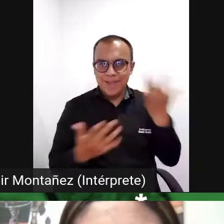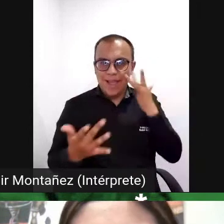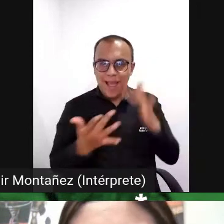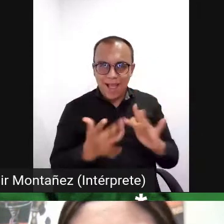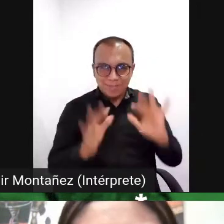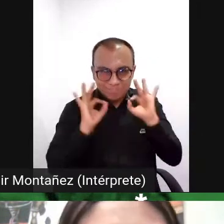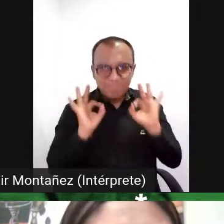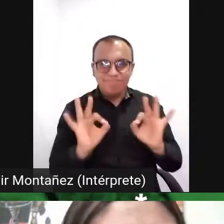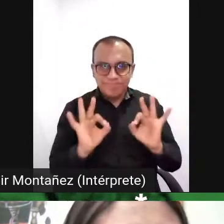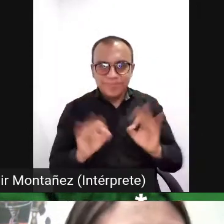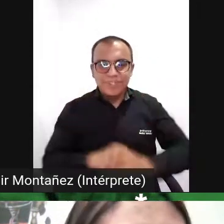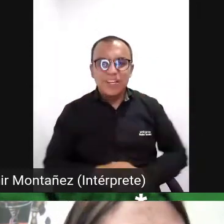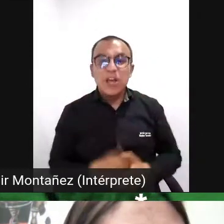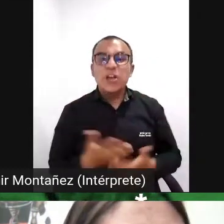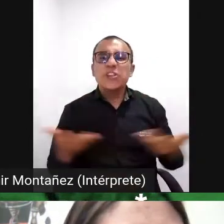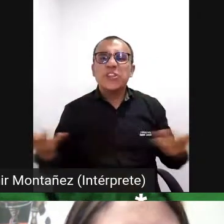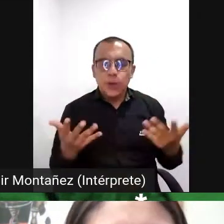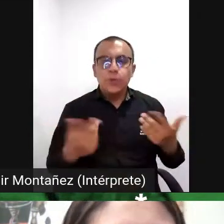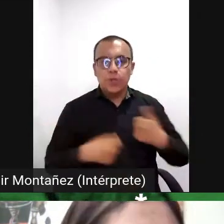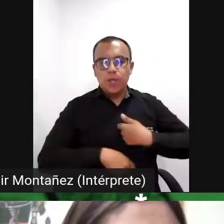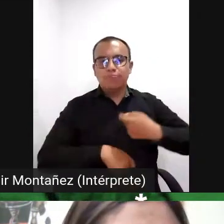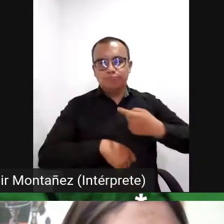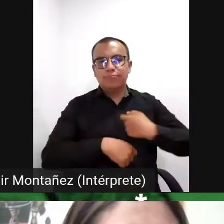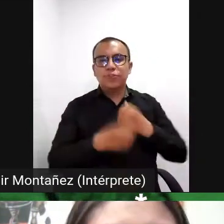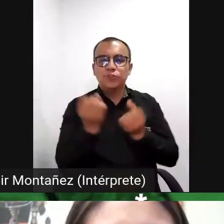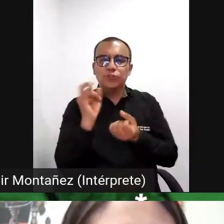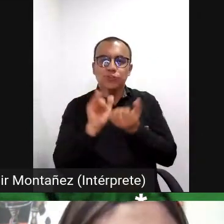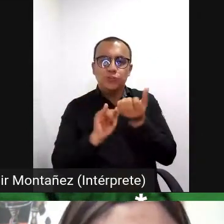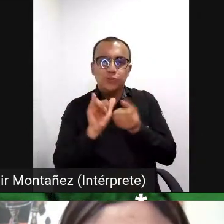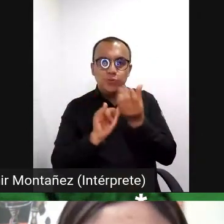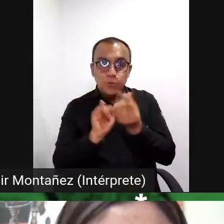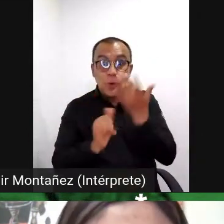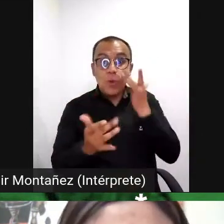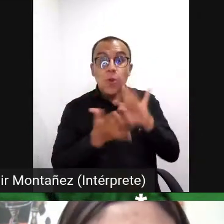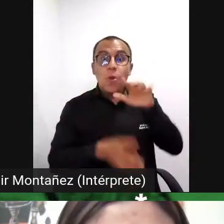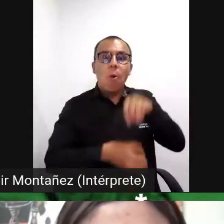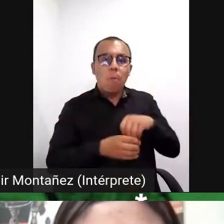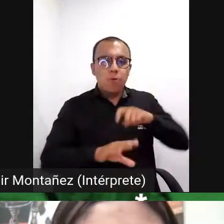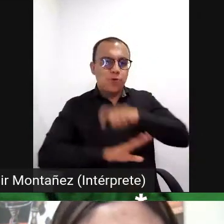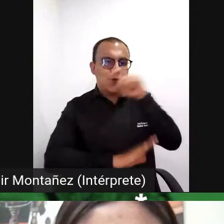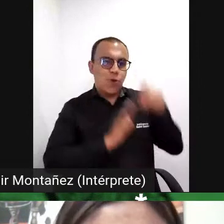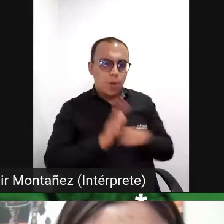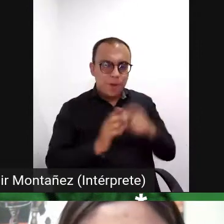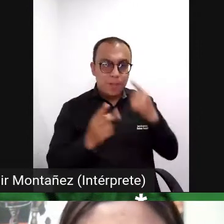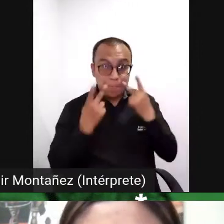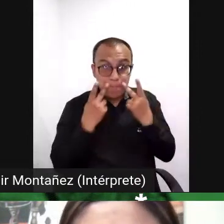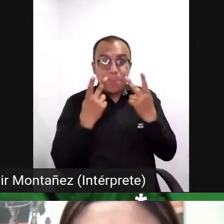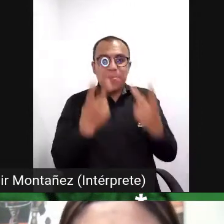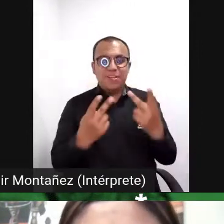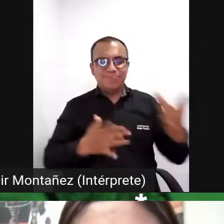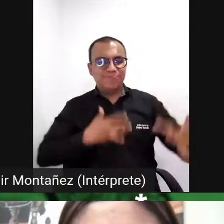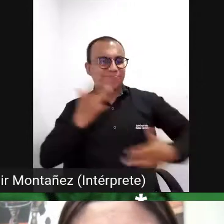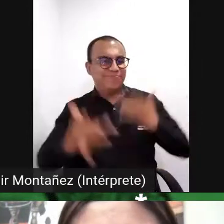película, la pueden buscar en YouTube como Vecinos Inesperados y allí les va a salir la película para que la puedan disfrutar.